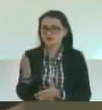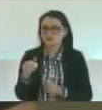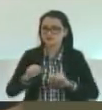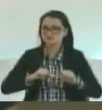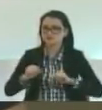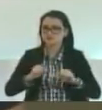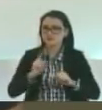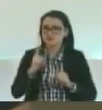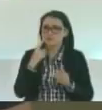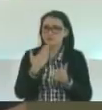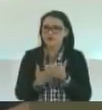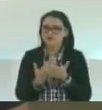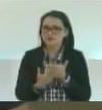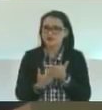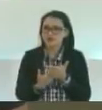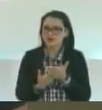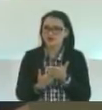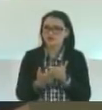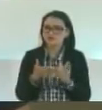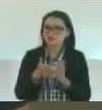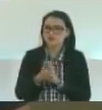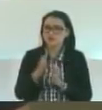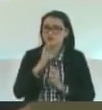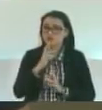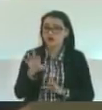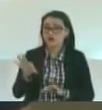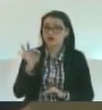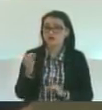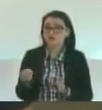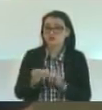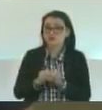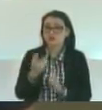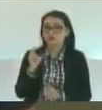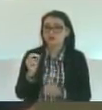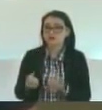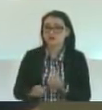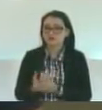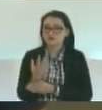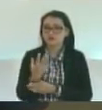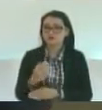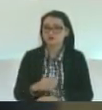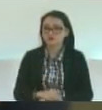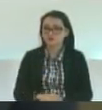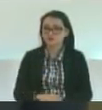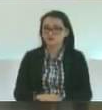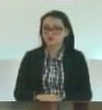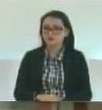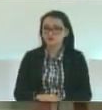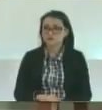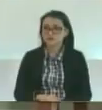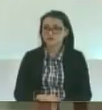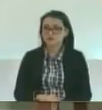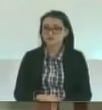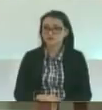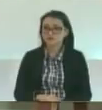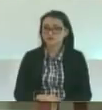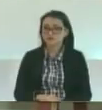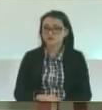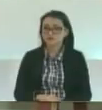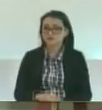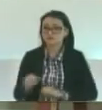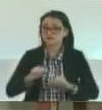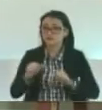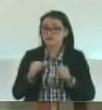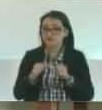acciones que plantea desarrollar en caso de resultar electo este próximo 20 de mayo? Bueno, las acciones las seguimos desarrollando.